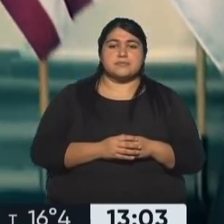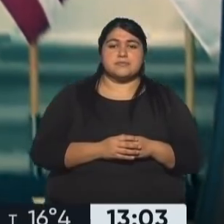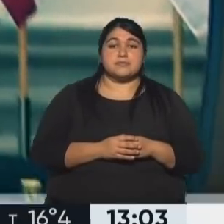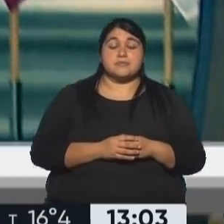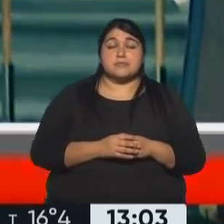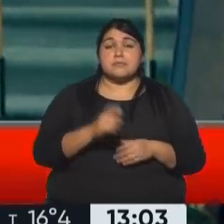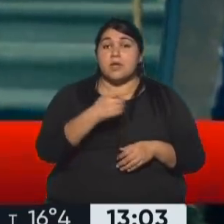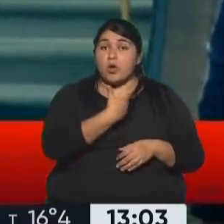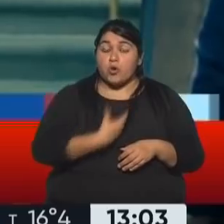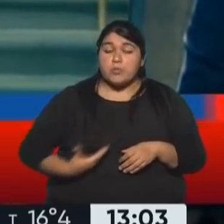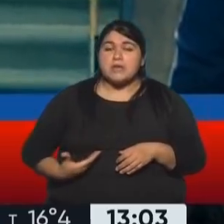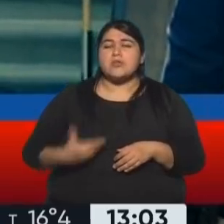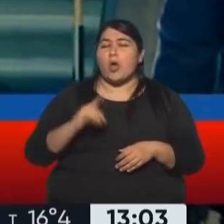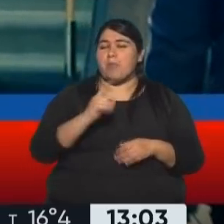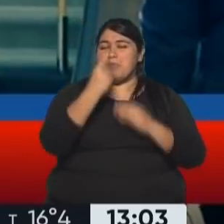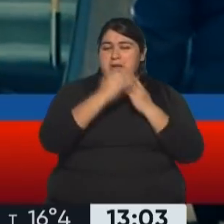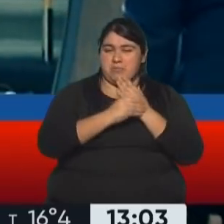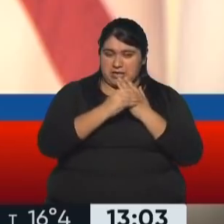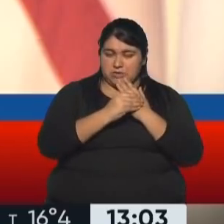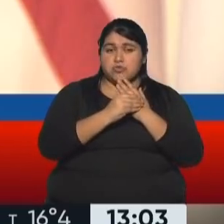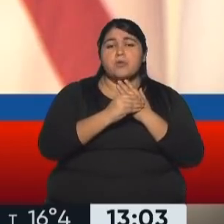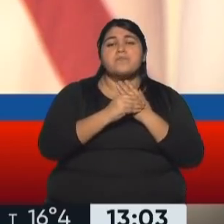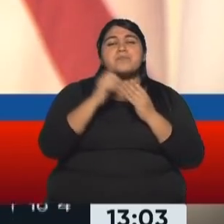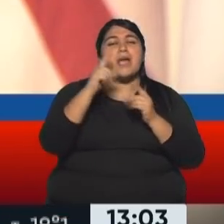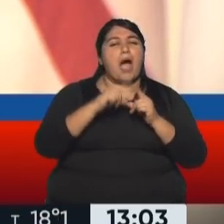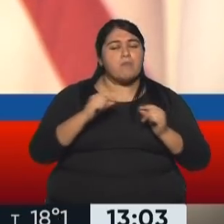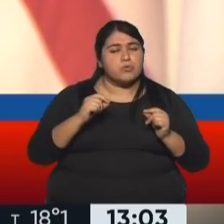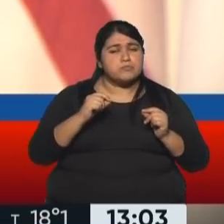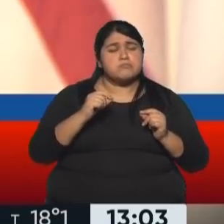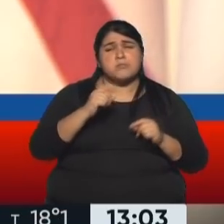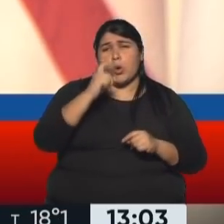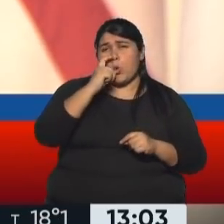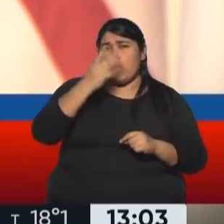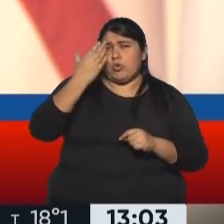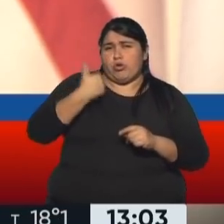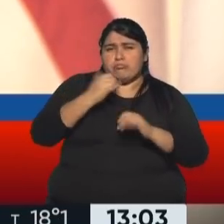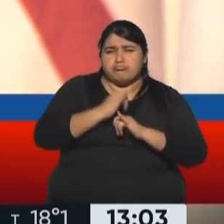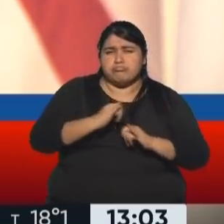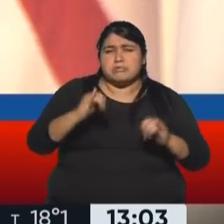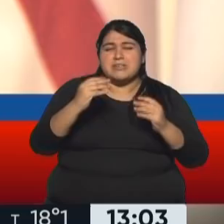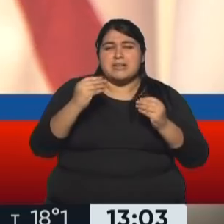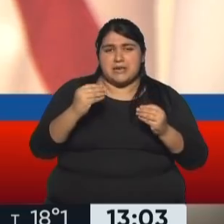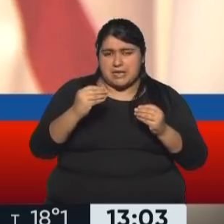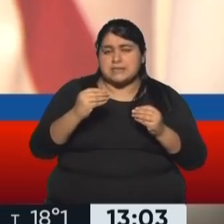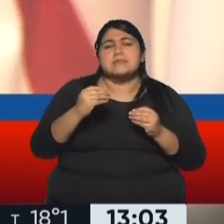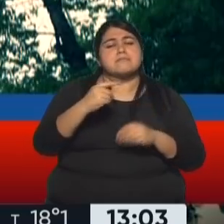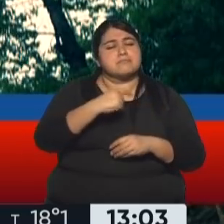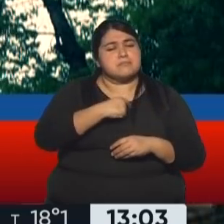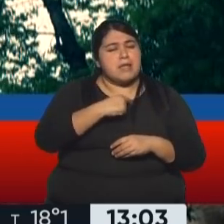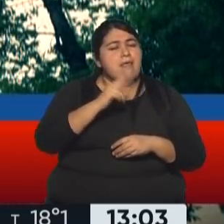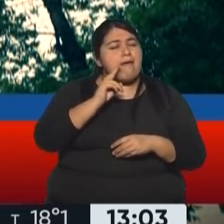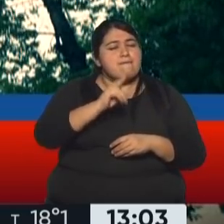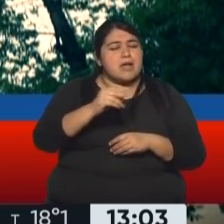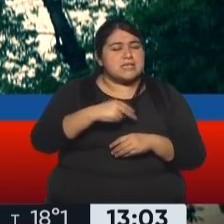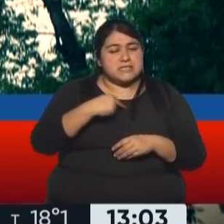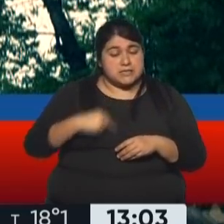El gobierno del primer ministro de Japón, Yoshihide Suga, lanzó en junio una diplomacia de gestos destinados a irritar a China. Calificó